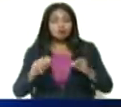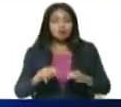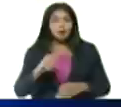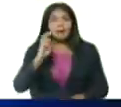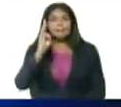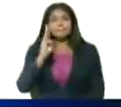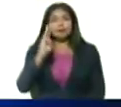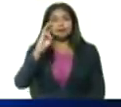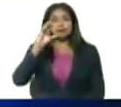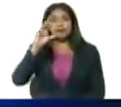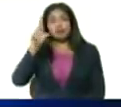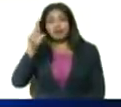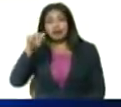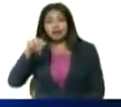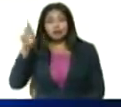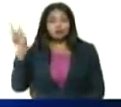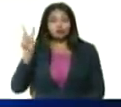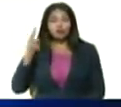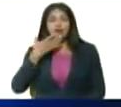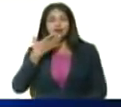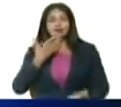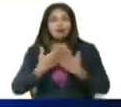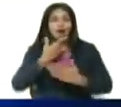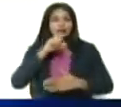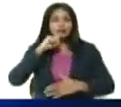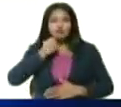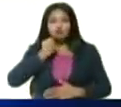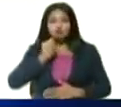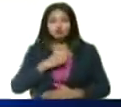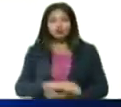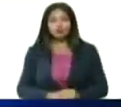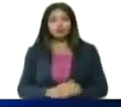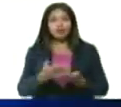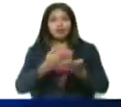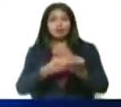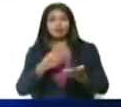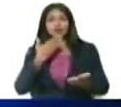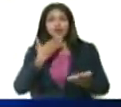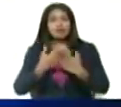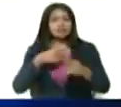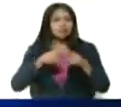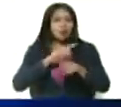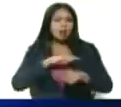PCR a Venezuela. Gracias a Rusia, como antes de ayer dimos gracias a